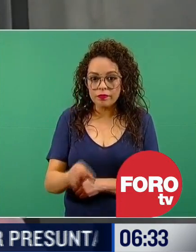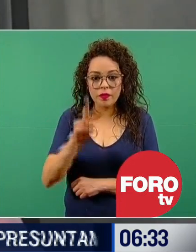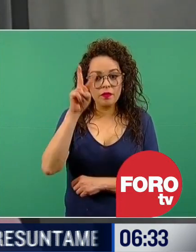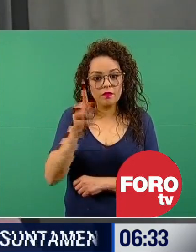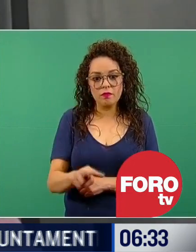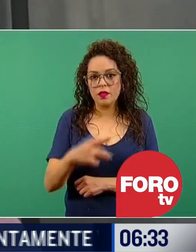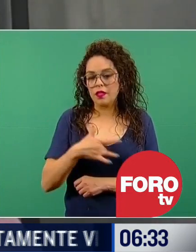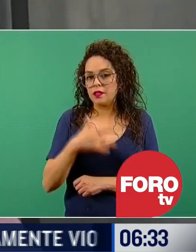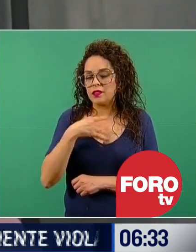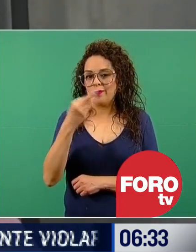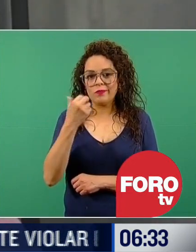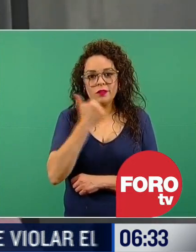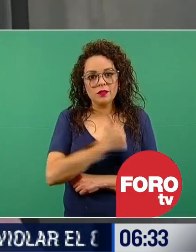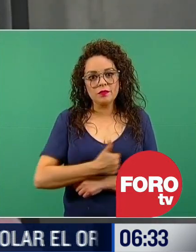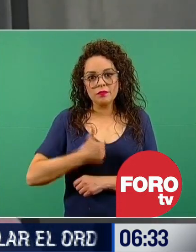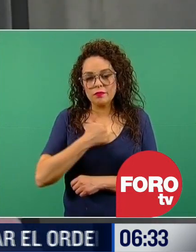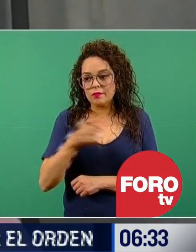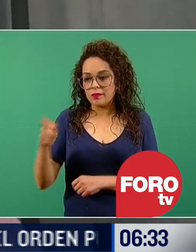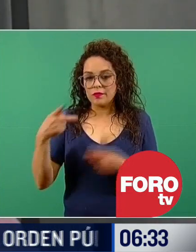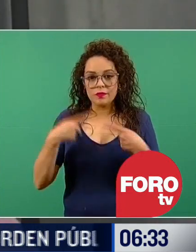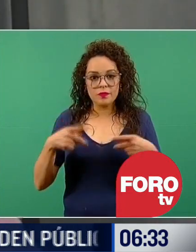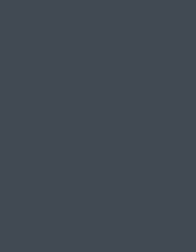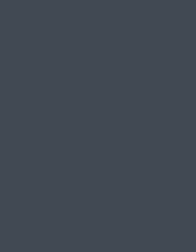directamente su fallecimiento.